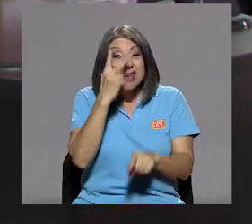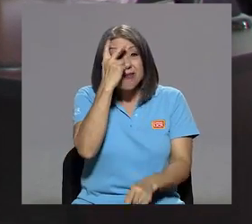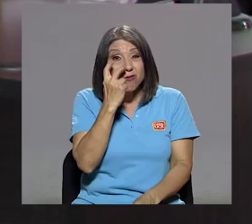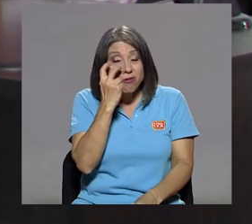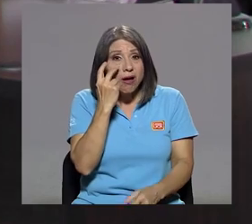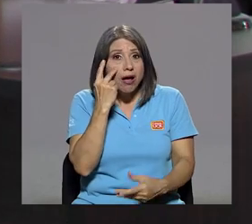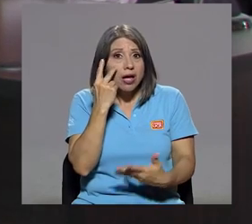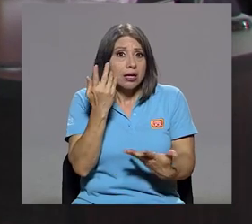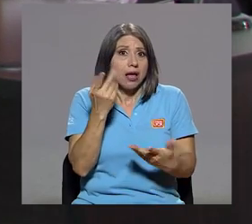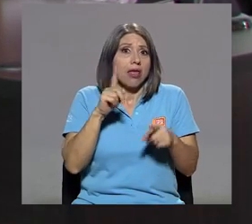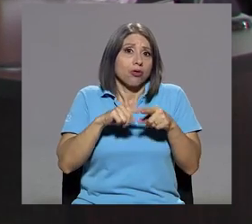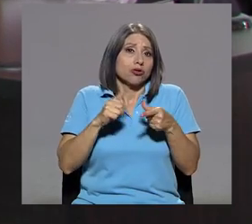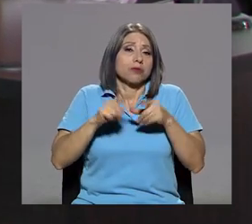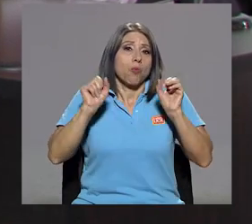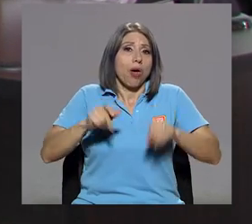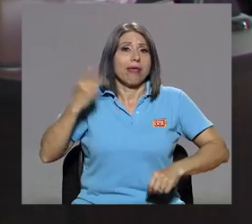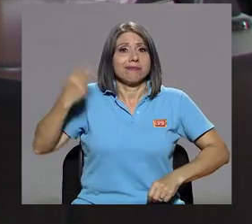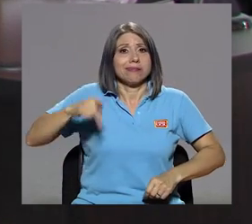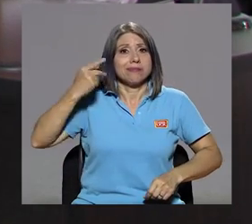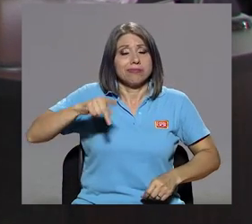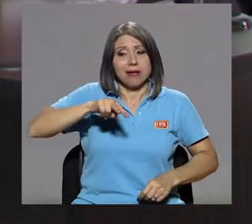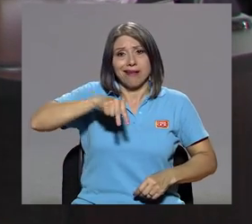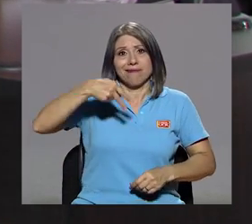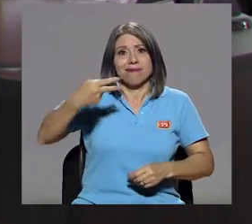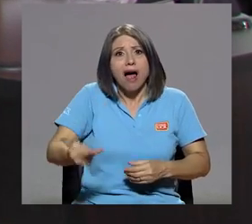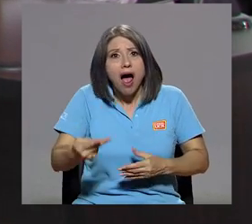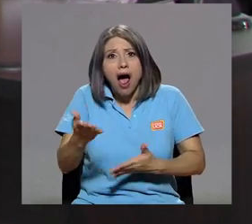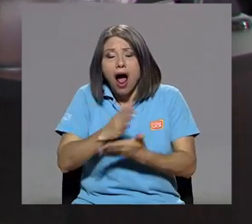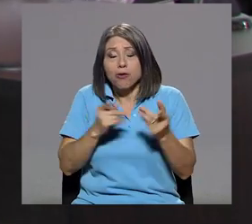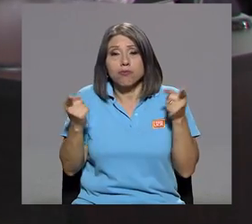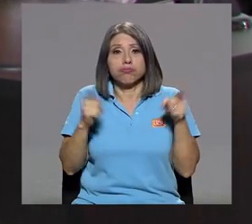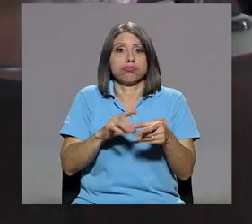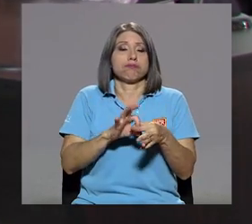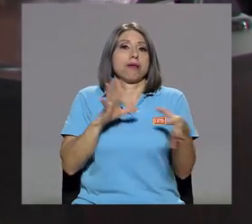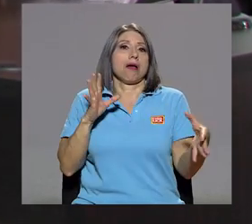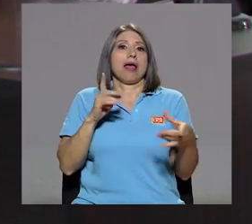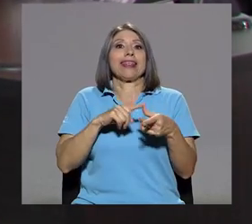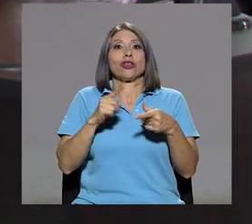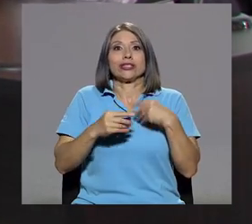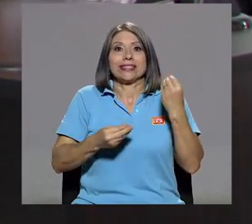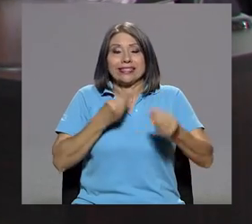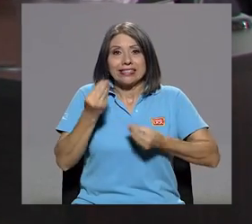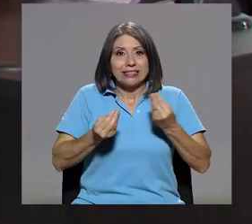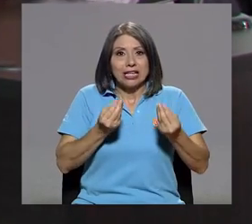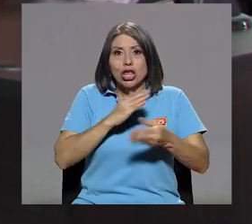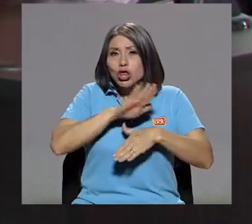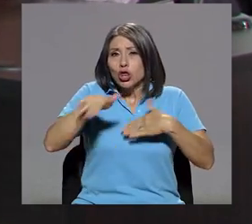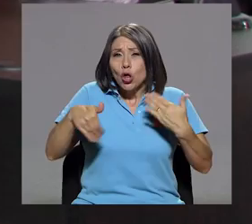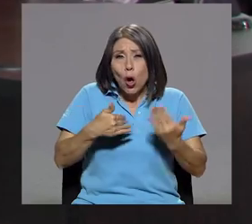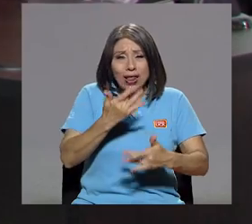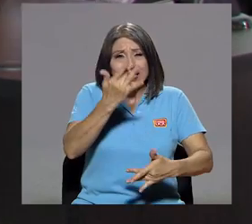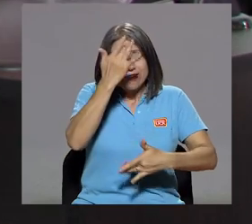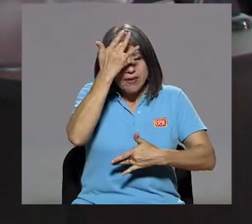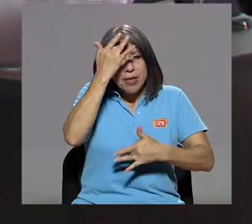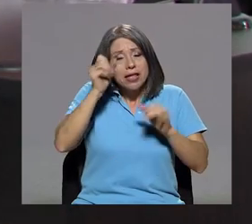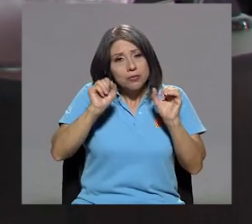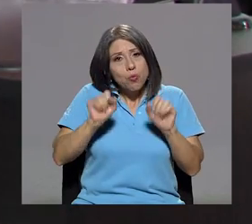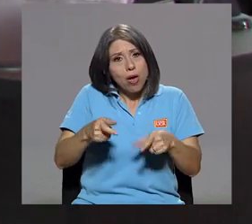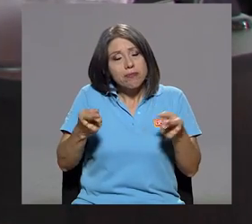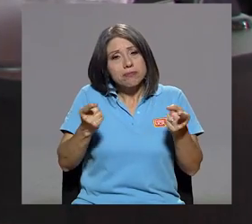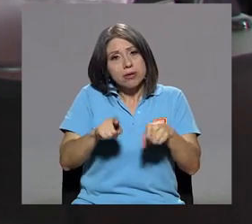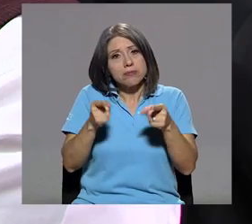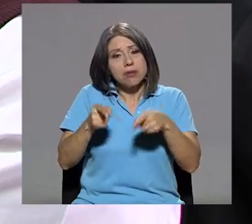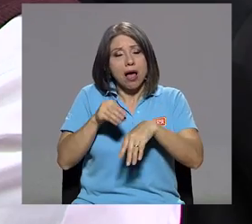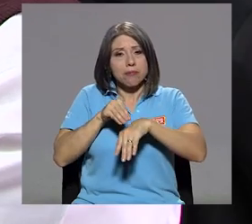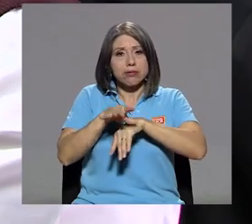riesgo de caída, su riesgo de un accidente es mucho más alto y por lo tanto la morbilidad, digamos, todas las enfermedades se pueden ver comprometidas,